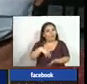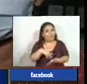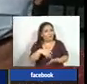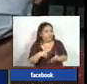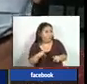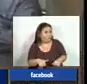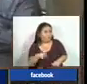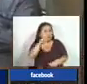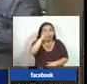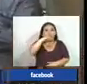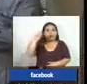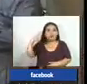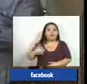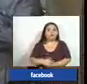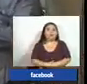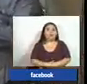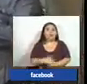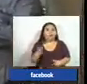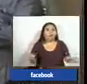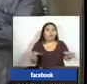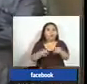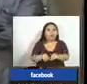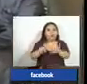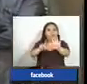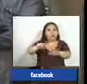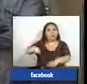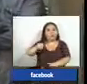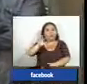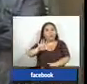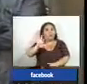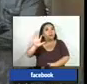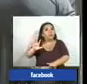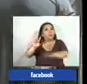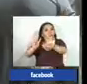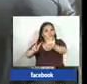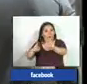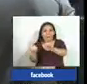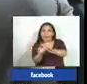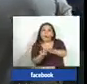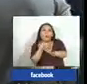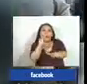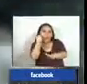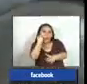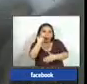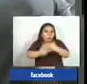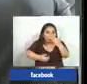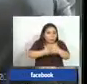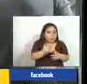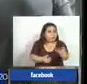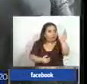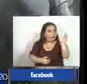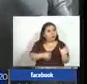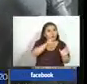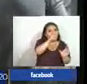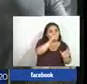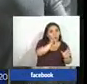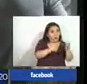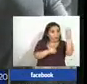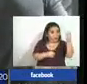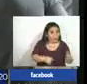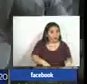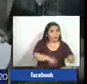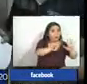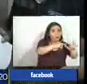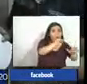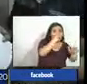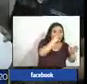país. En total fueron 6,557 los jóvenes que tramitaron su DUI desde el 7 de julio al 31